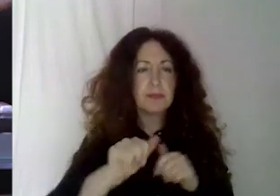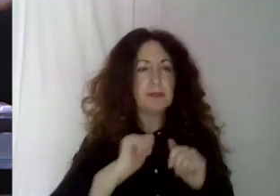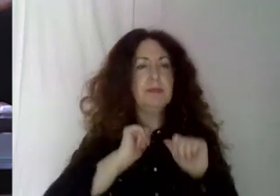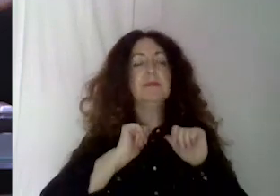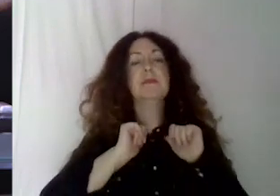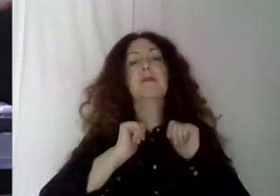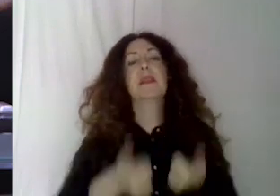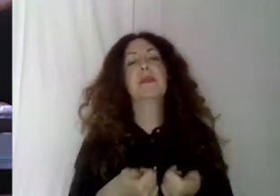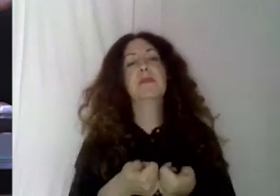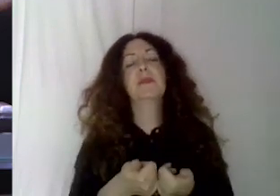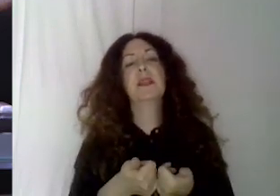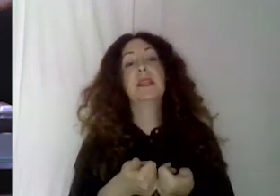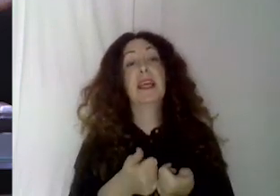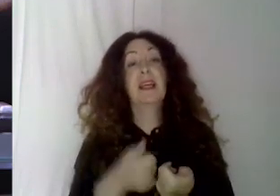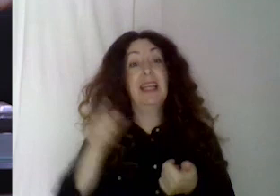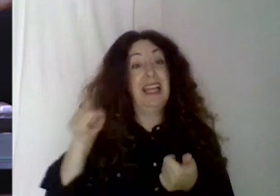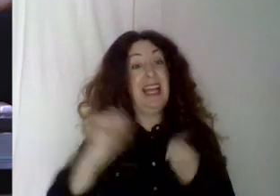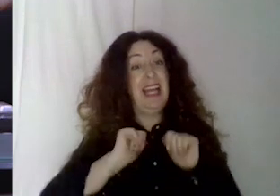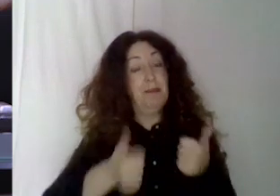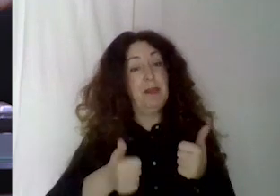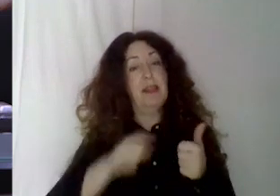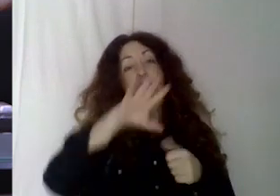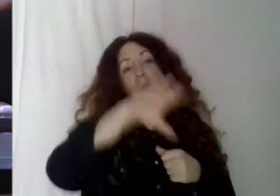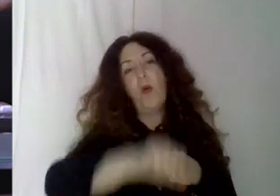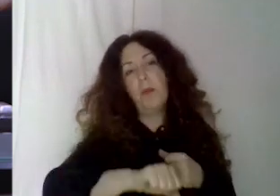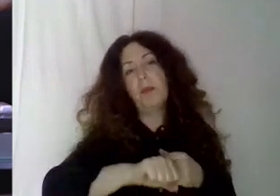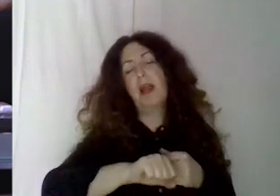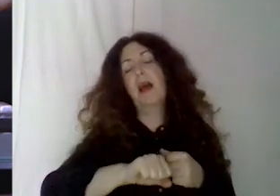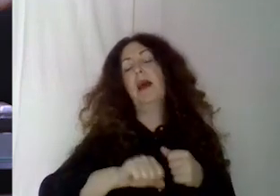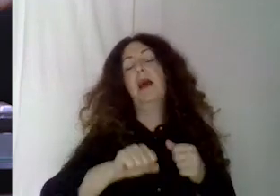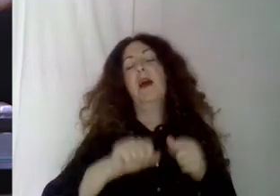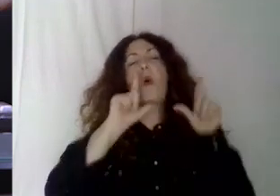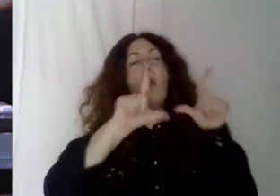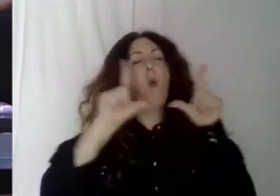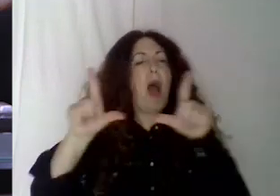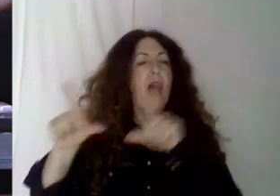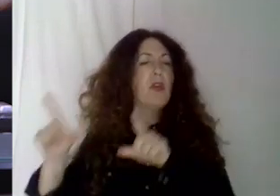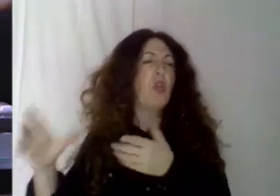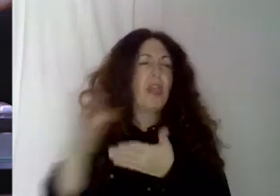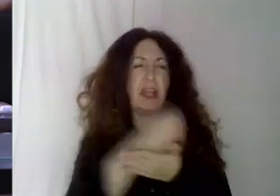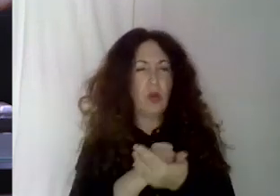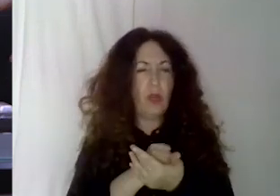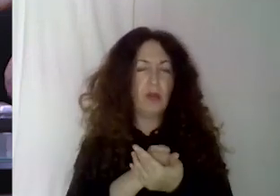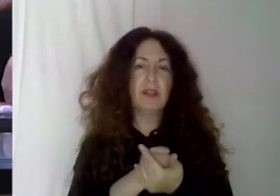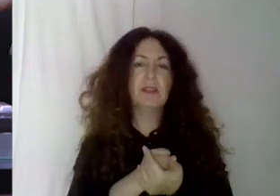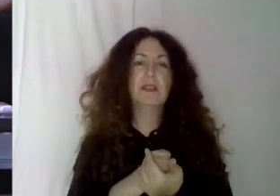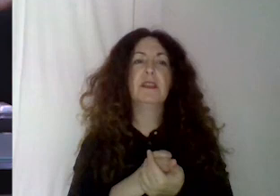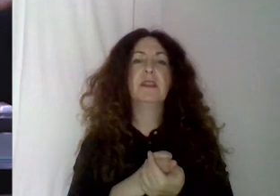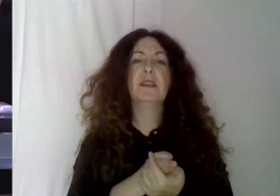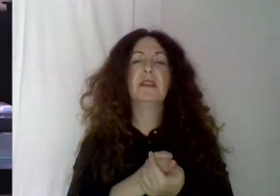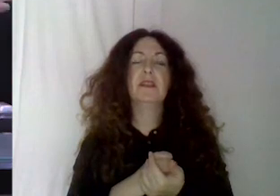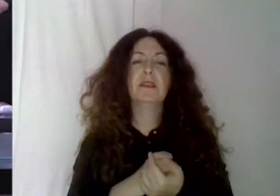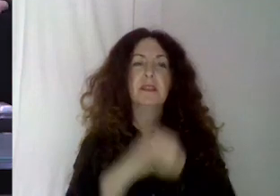metros, que tienes en todas las paredes, pues la escuela de Atenas con los bocetos de Rafael, unos grecos